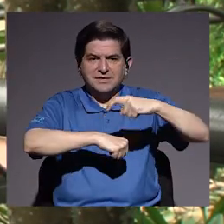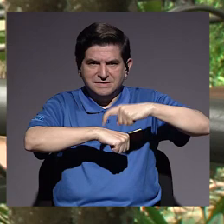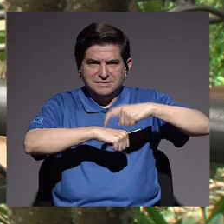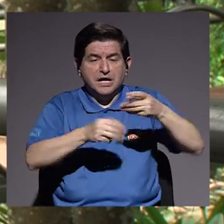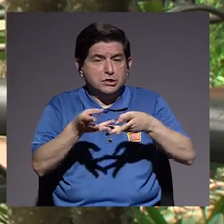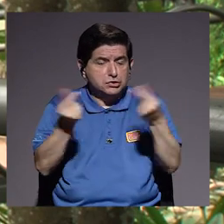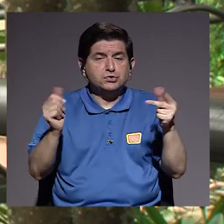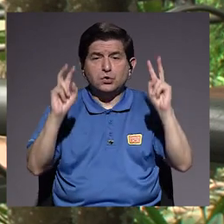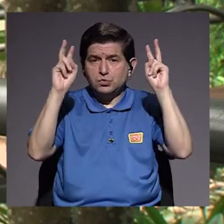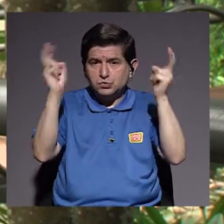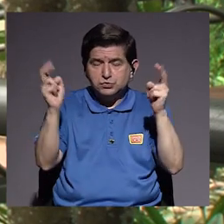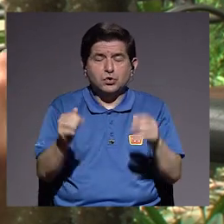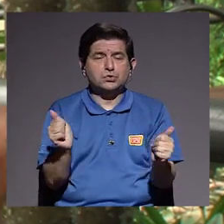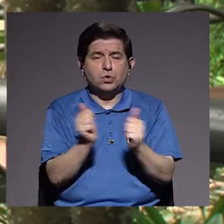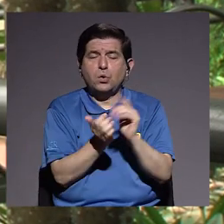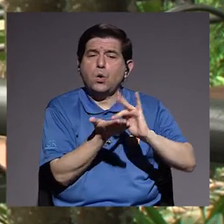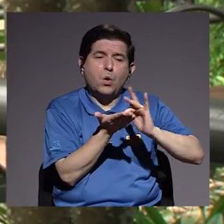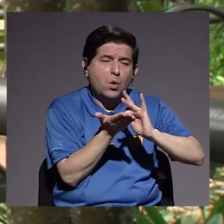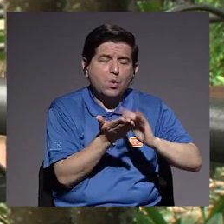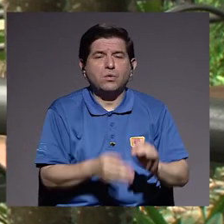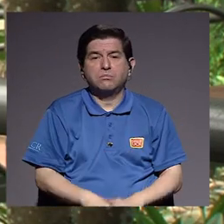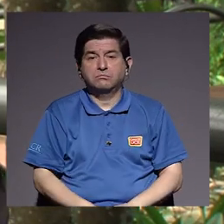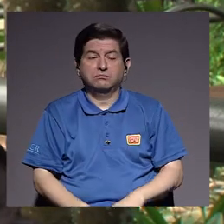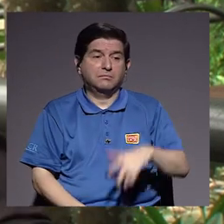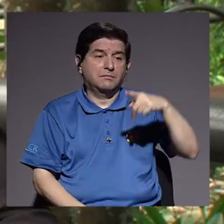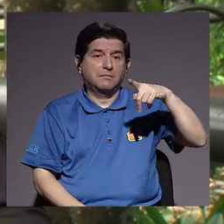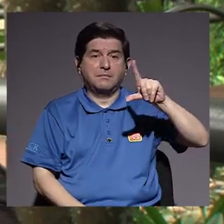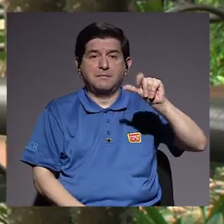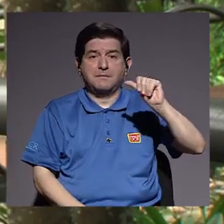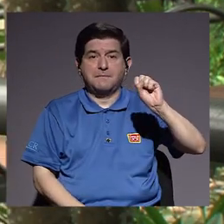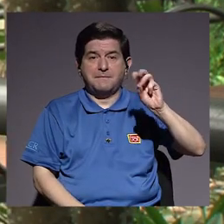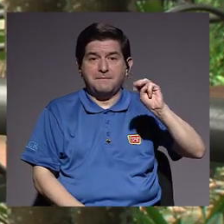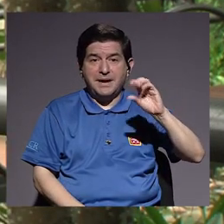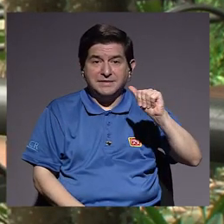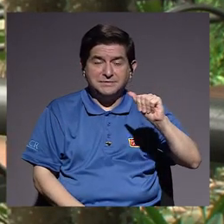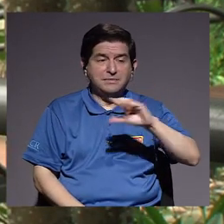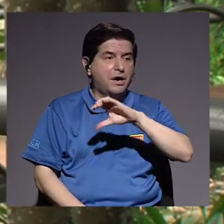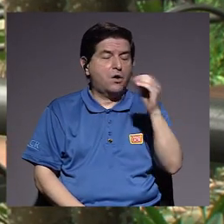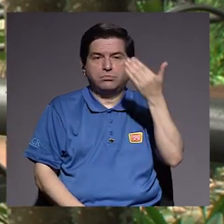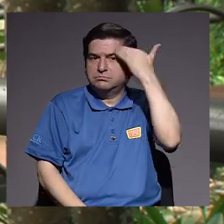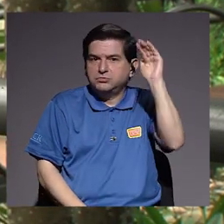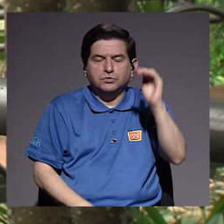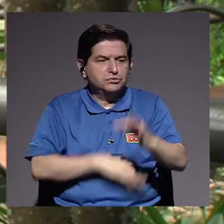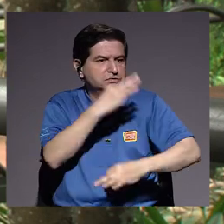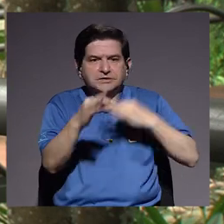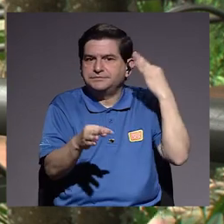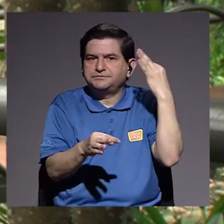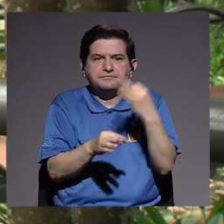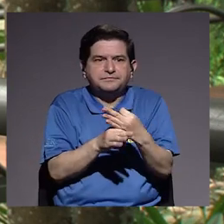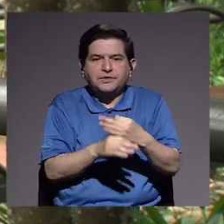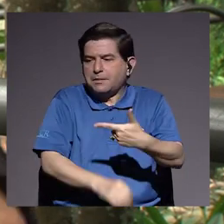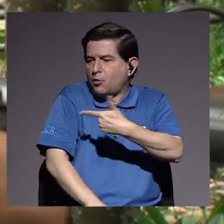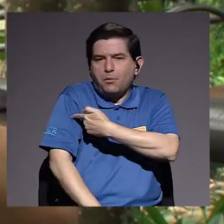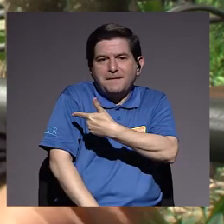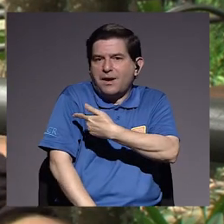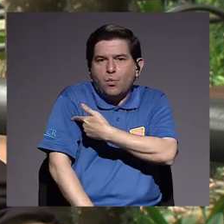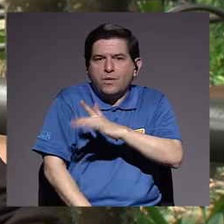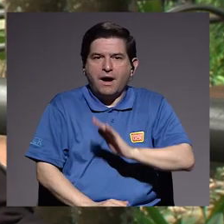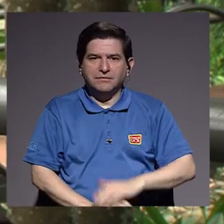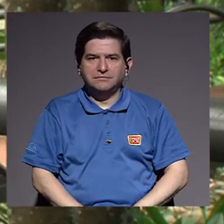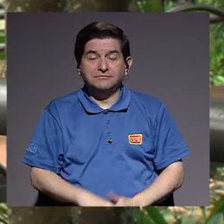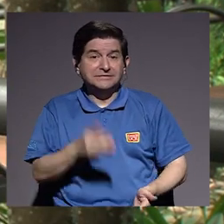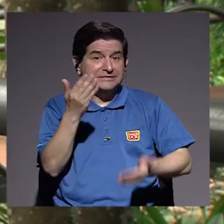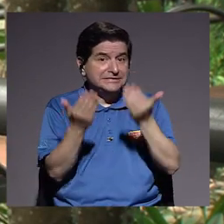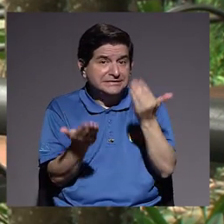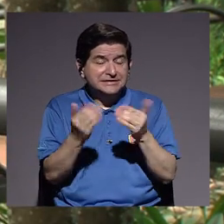tipo de vacuna, posiblemente este otro conjunto o sistemas de escenarios críticos van a seguir,